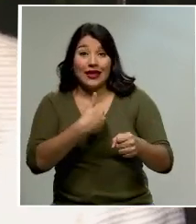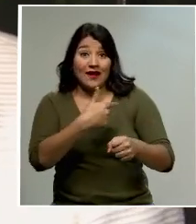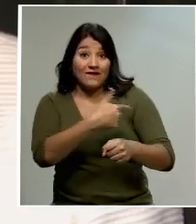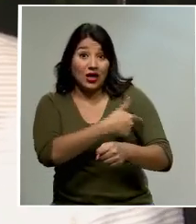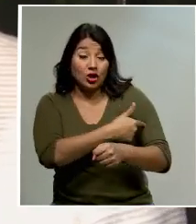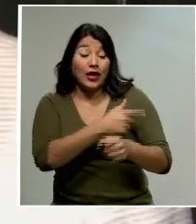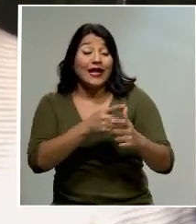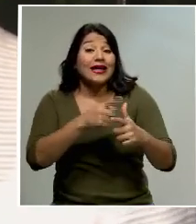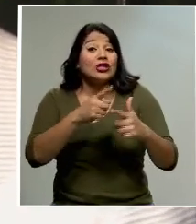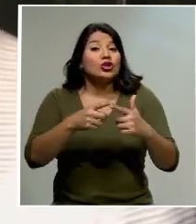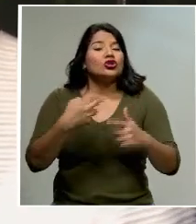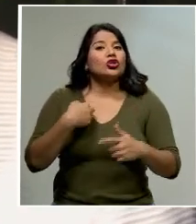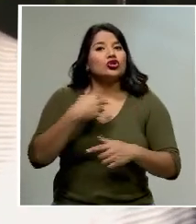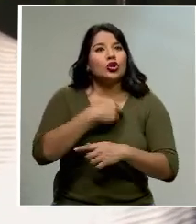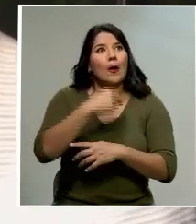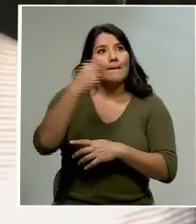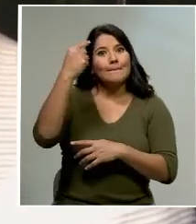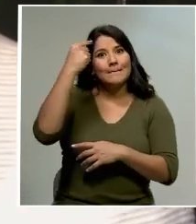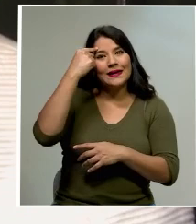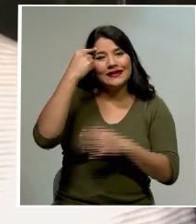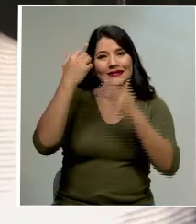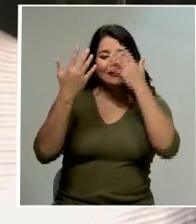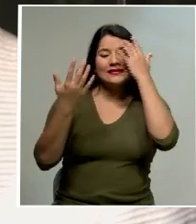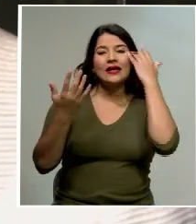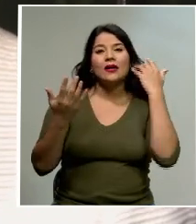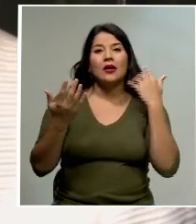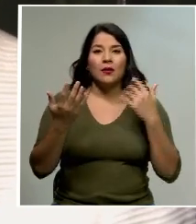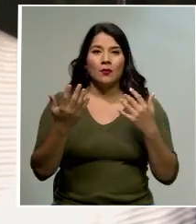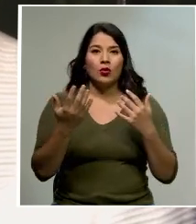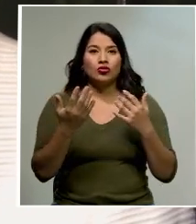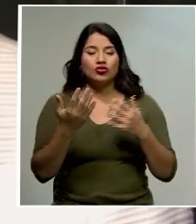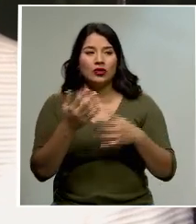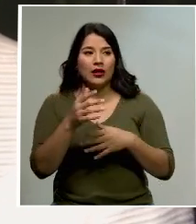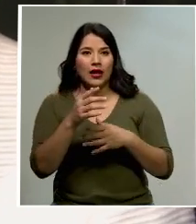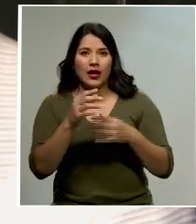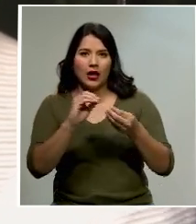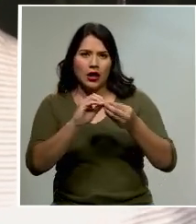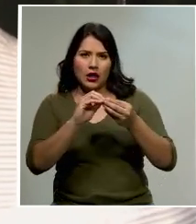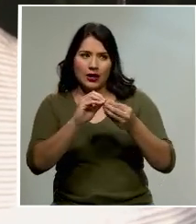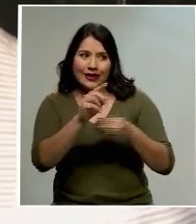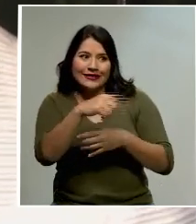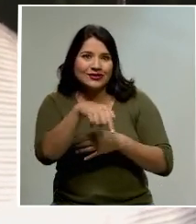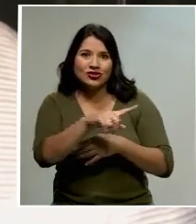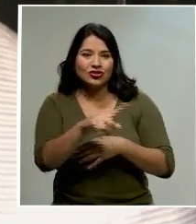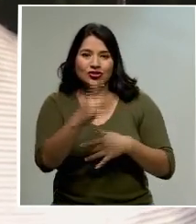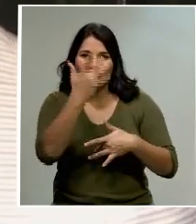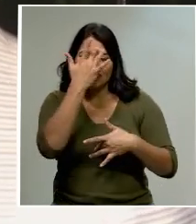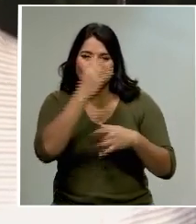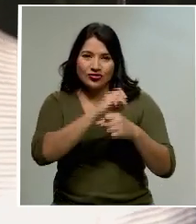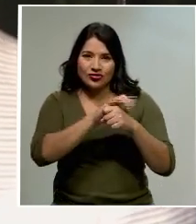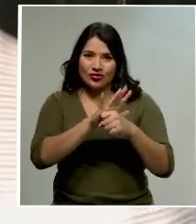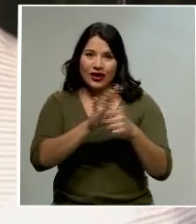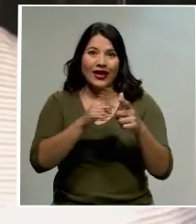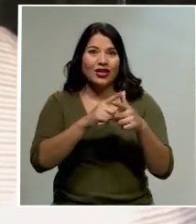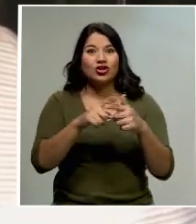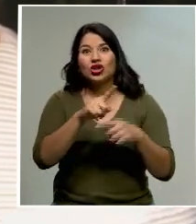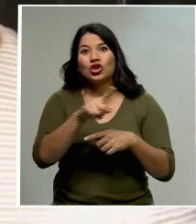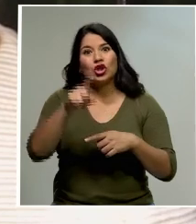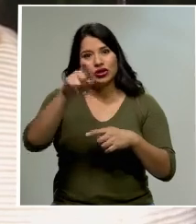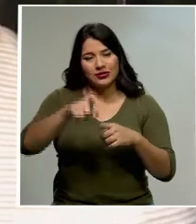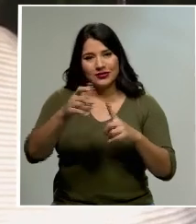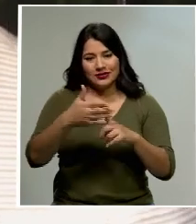creer que esa baja ojalá no se mantenga más bien en los niveles que hemos tenido y que no se presenten